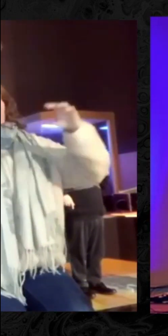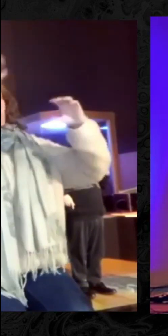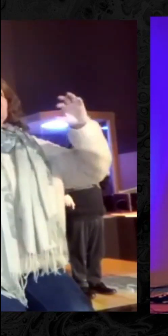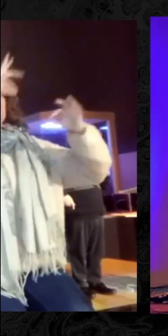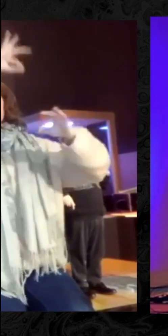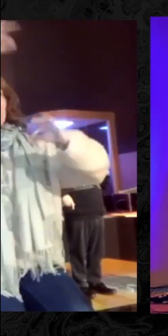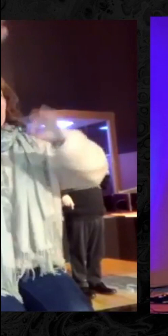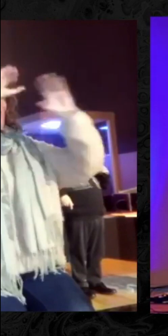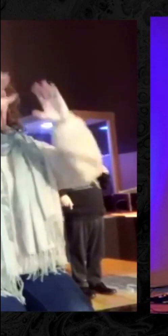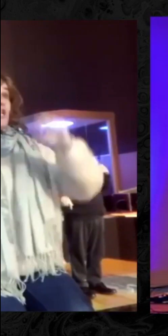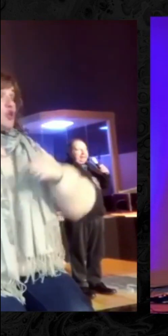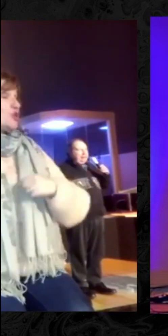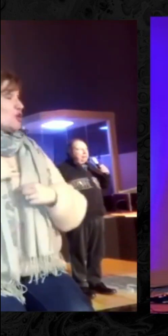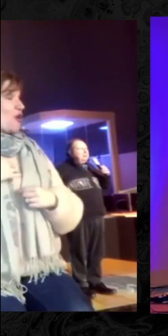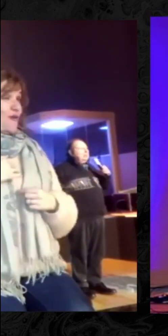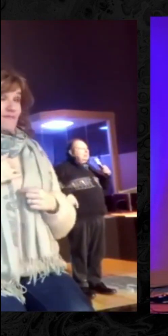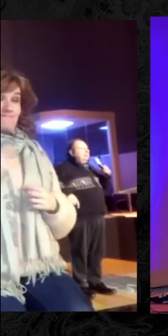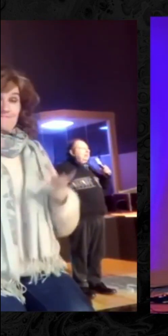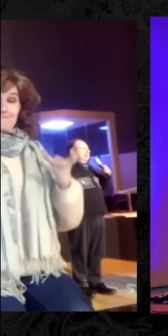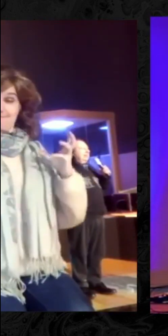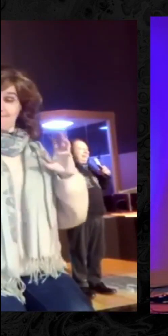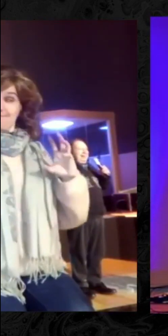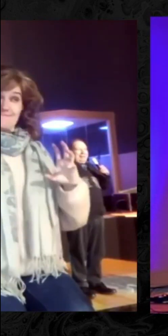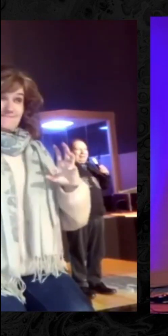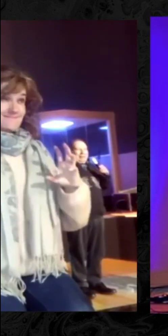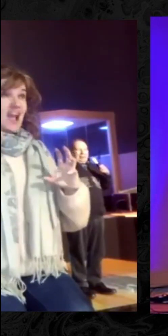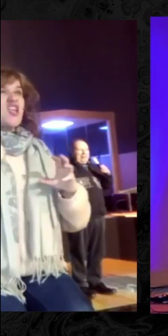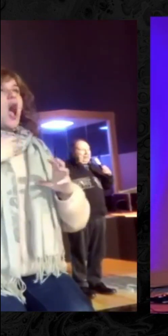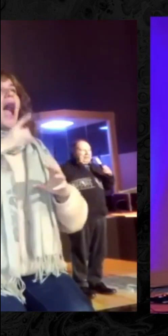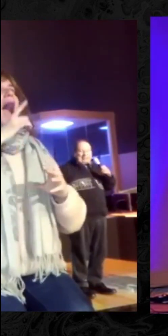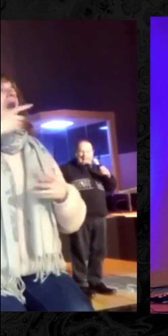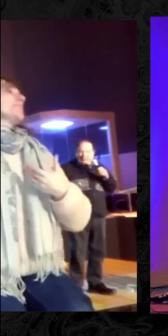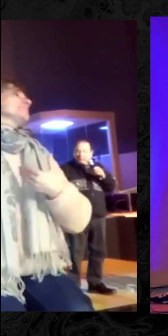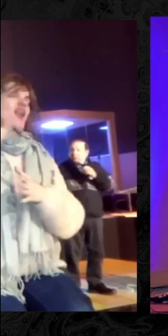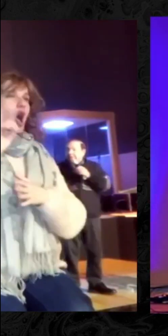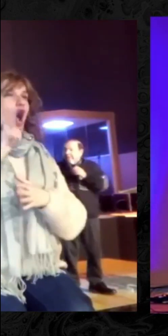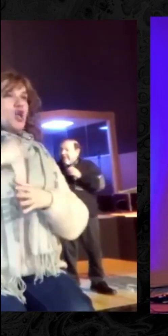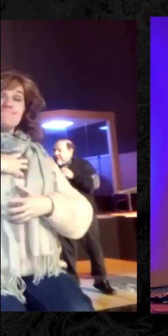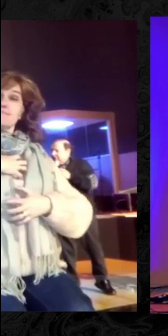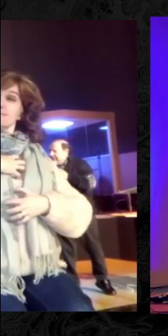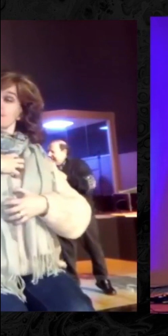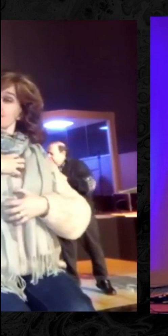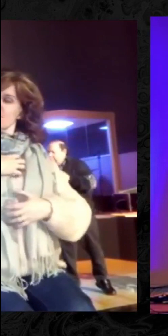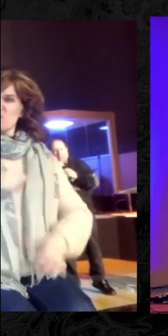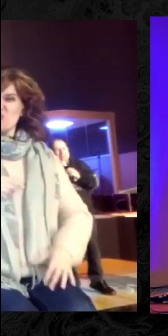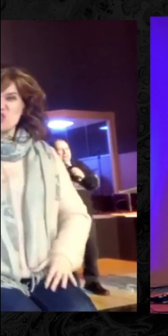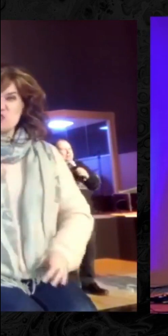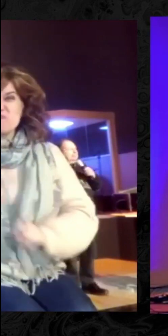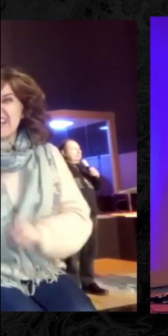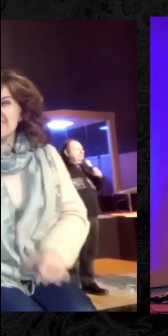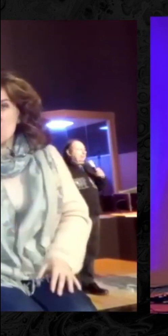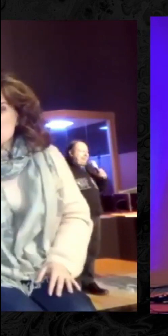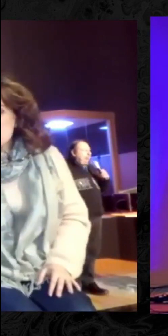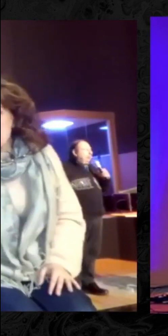eran Torbellino me metían todos los fregados estaban hablando y eso del